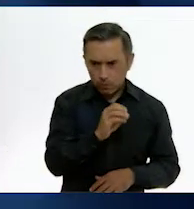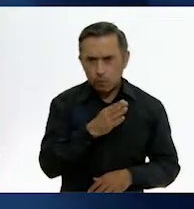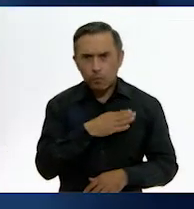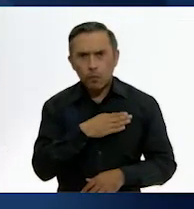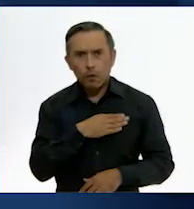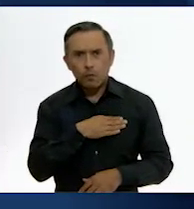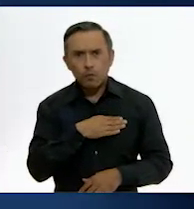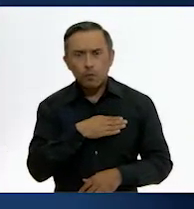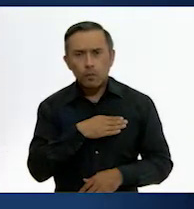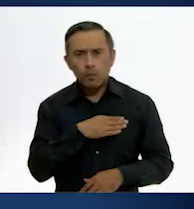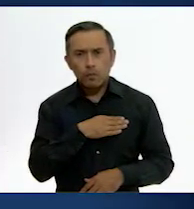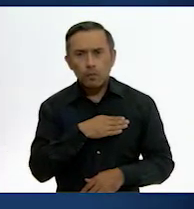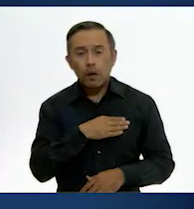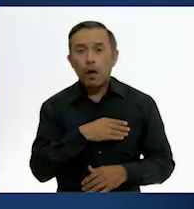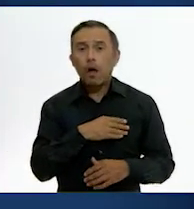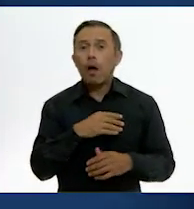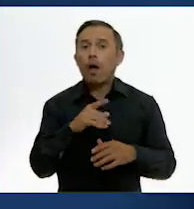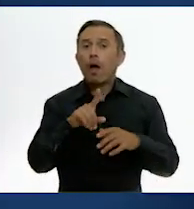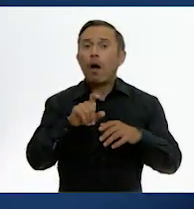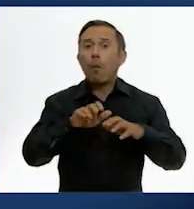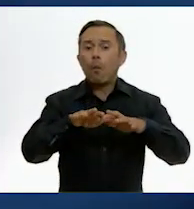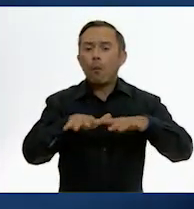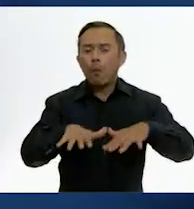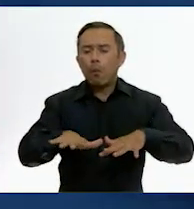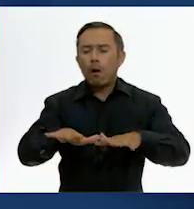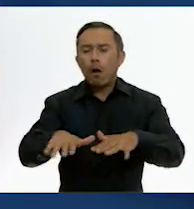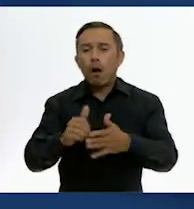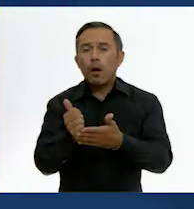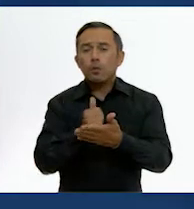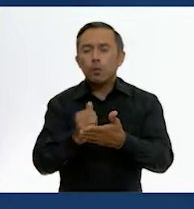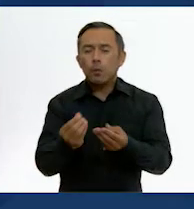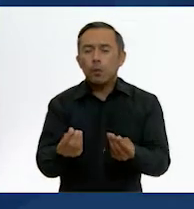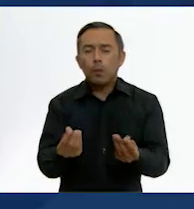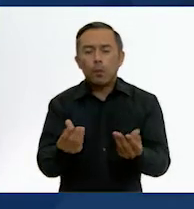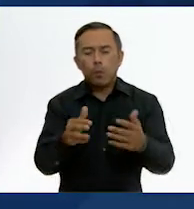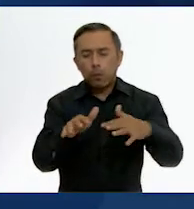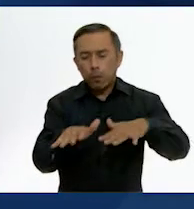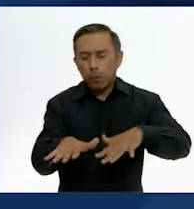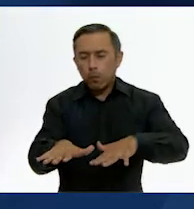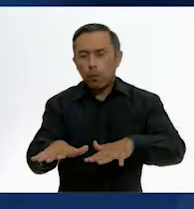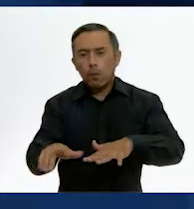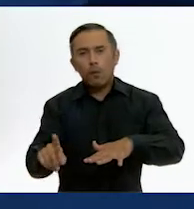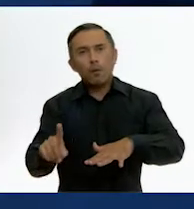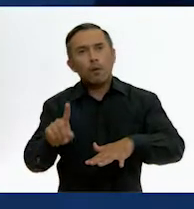cuando canta el azul del agua cómo huele el rumor del cielo